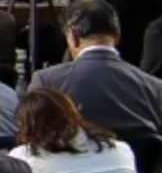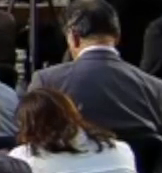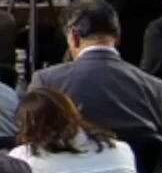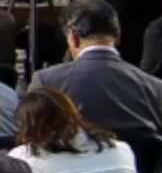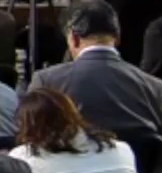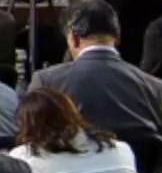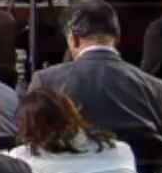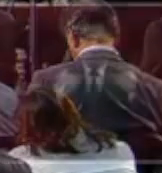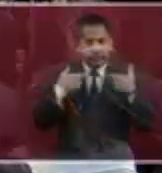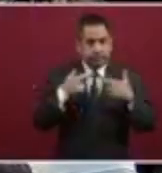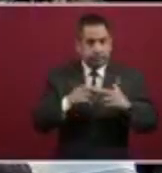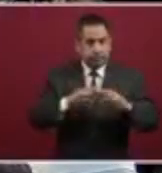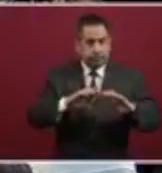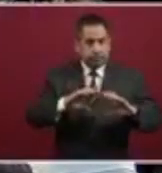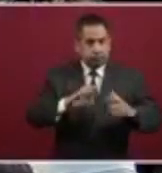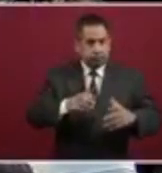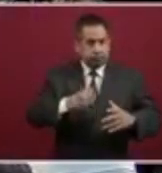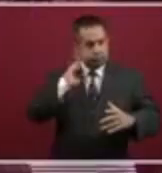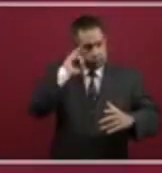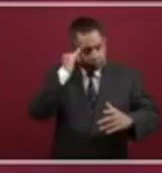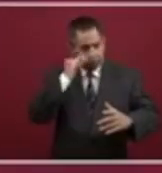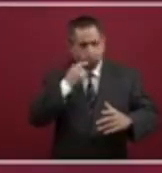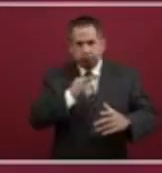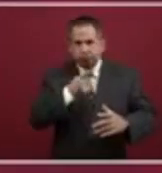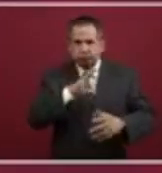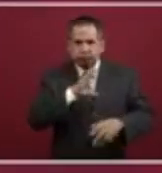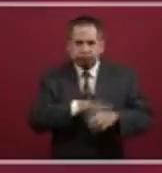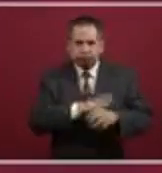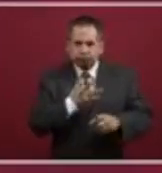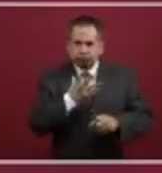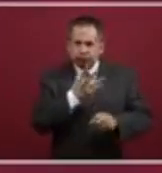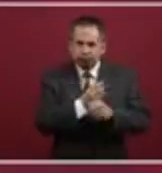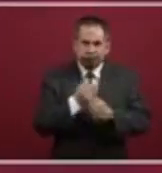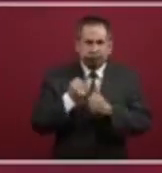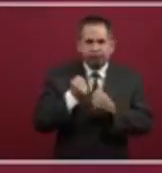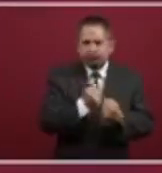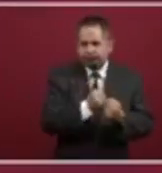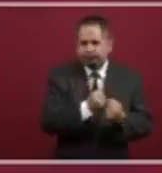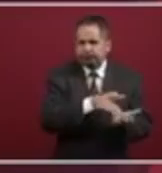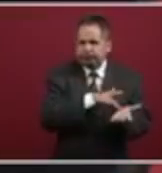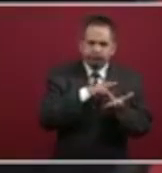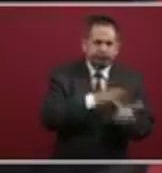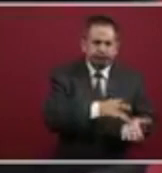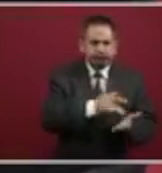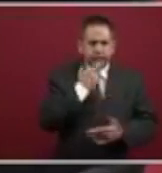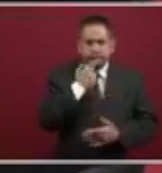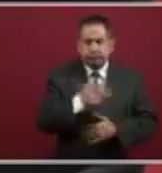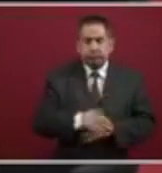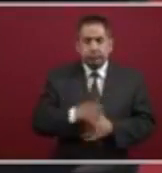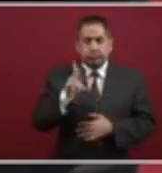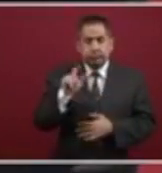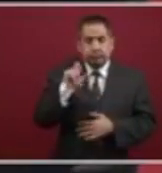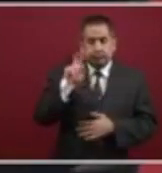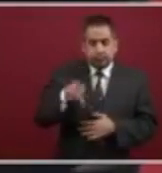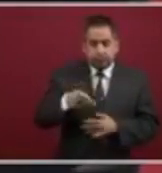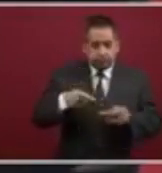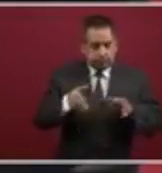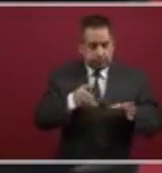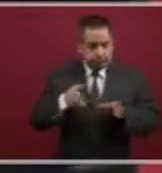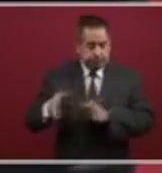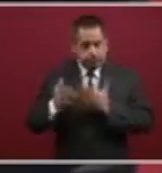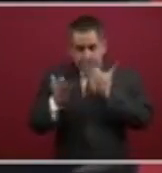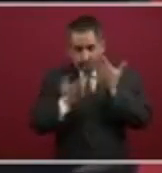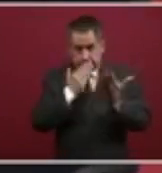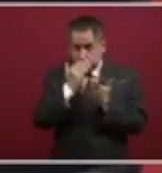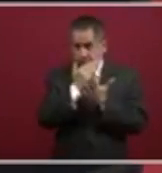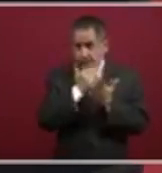a fortalecer, se va a consolidar y los planes de estudios